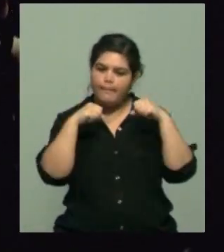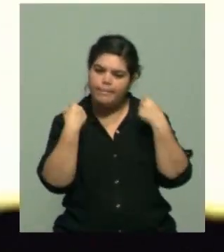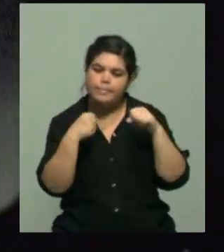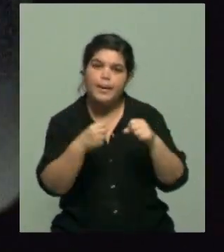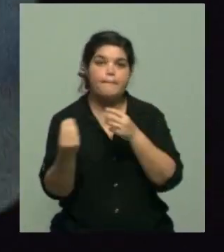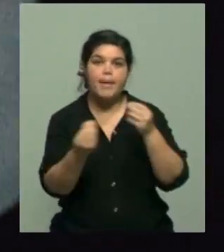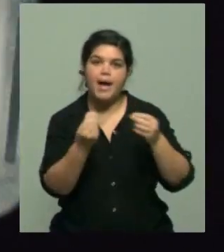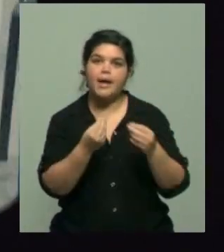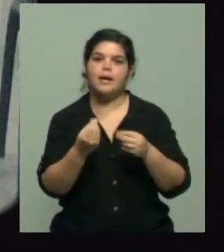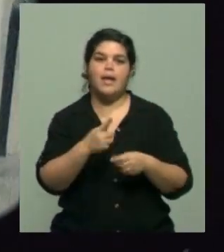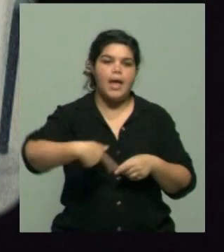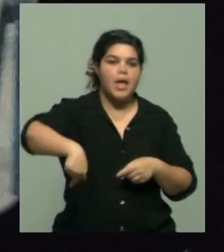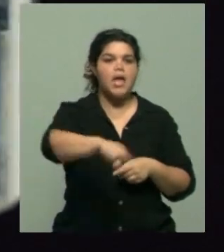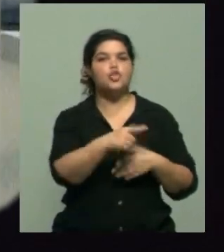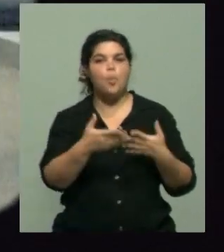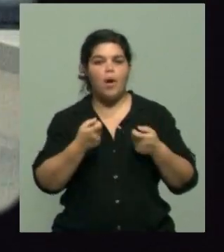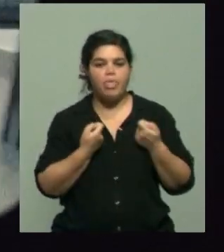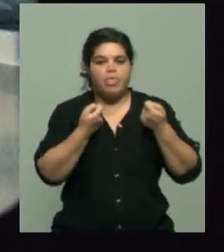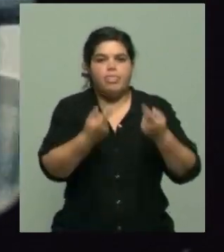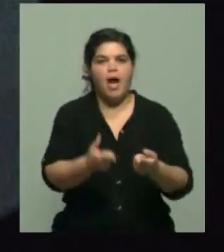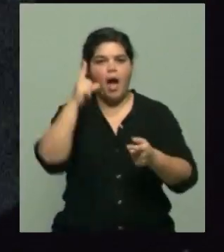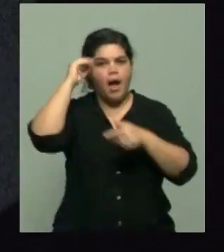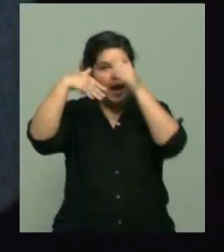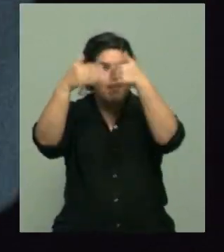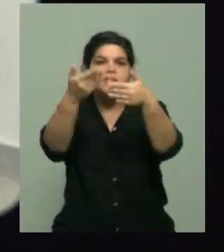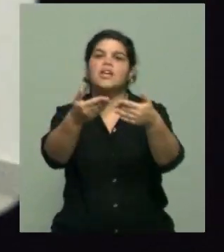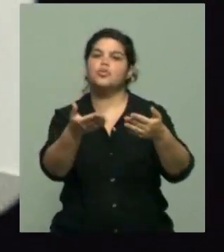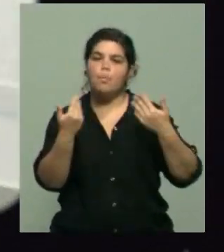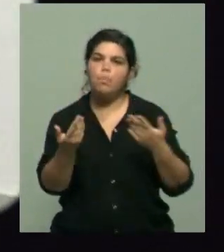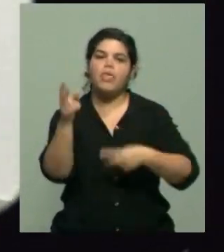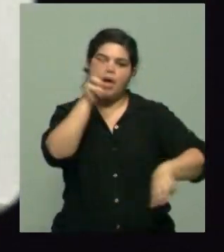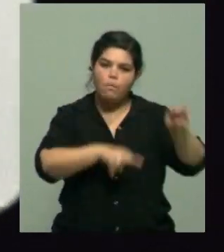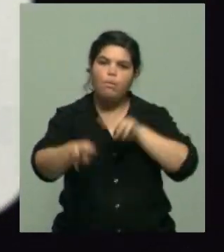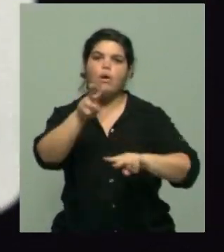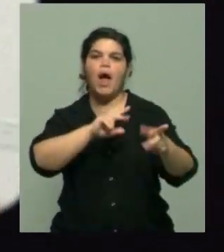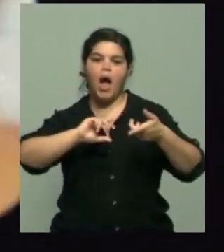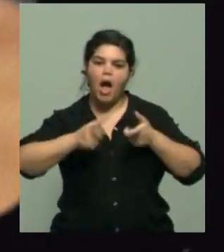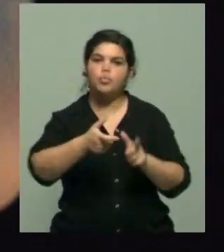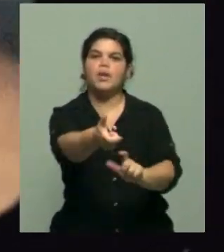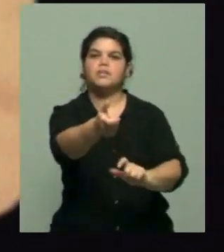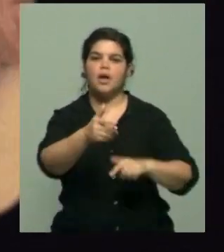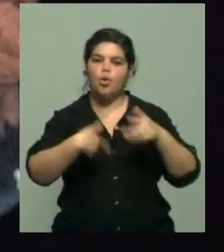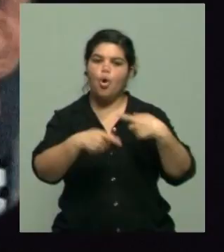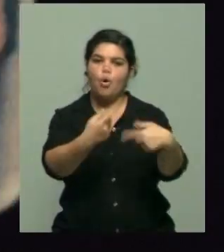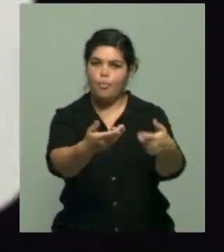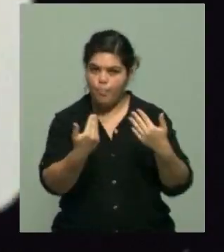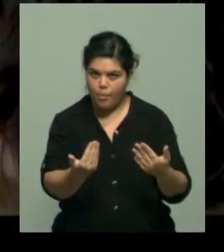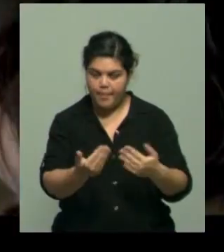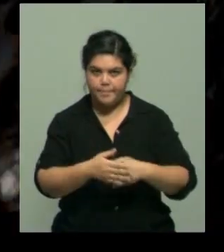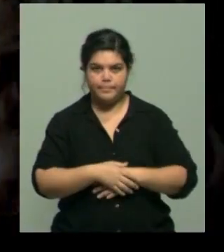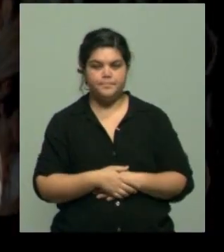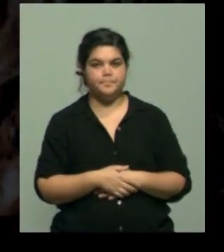esa tarea cotidiana, esa búsqueda permanente de ir actualizándote en esta formación. ¿Les